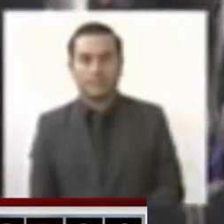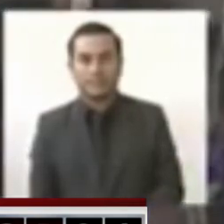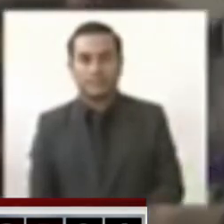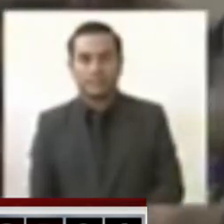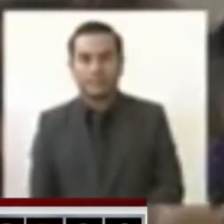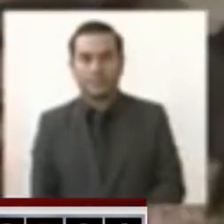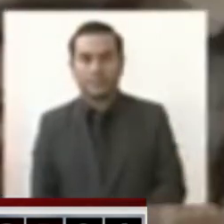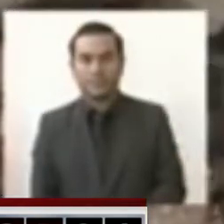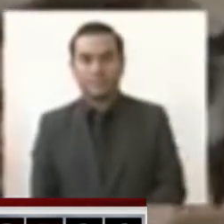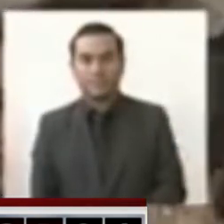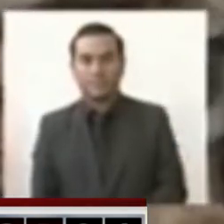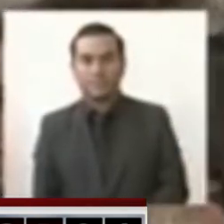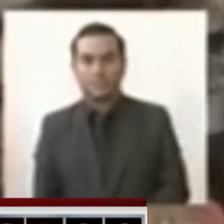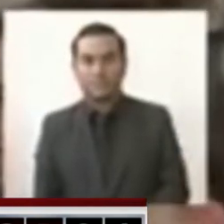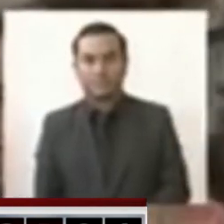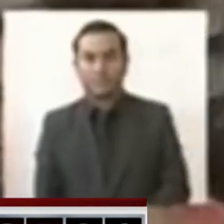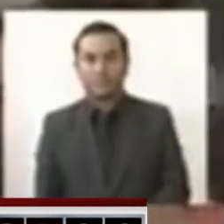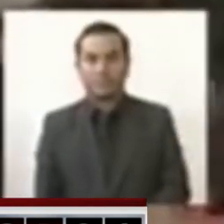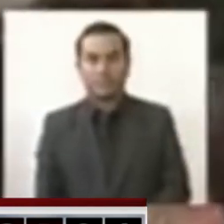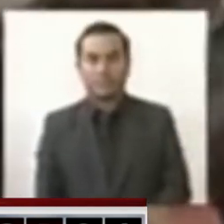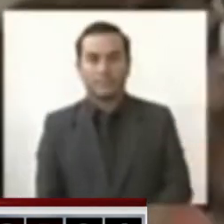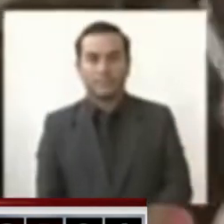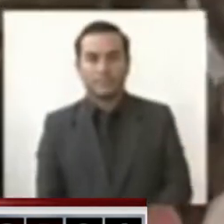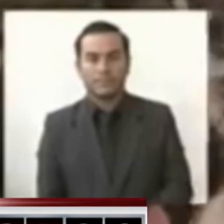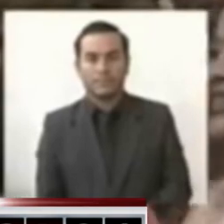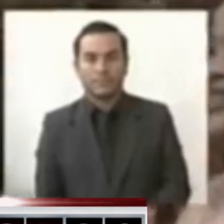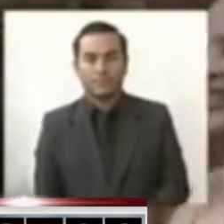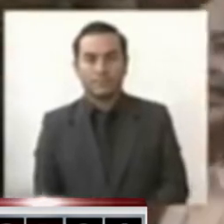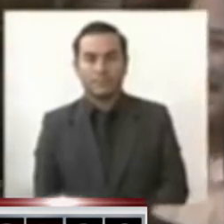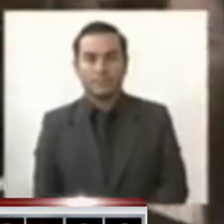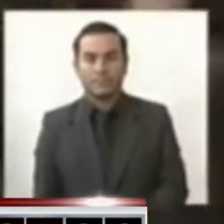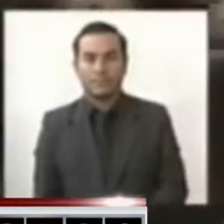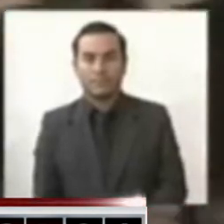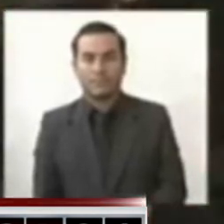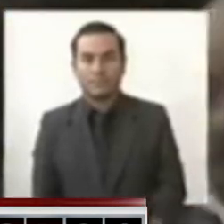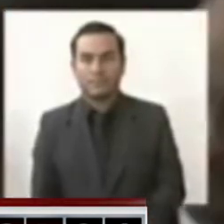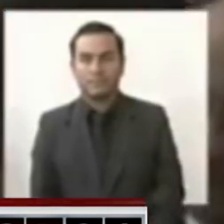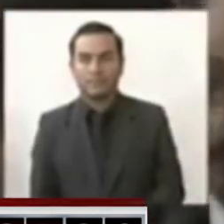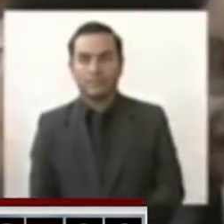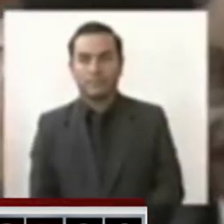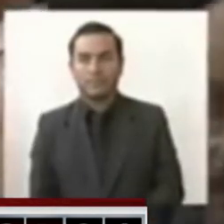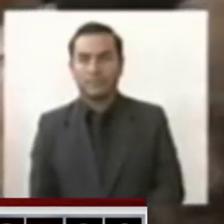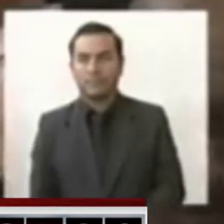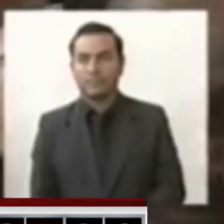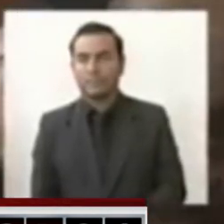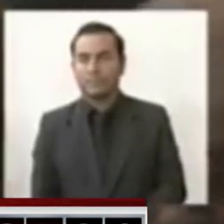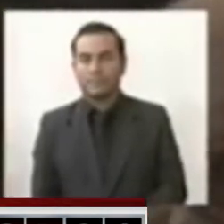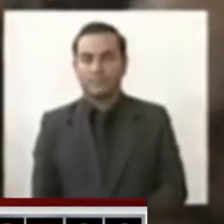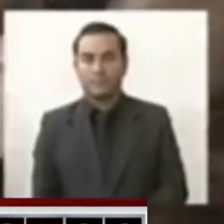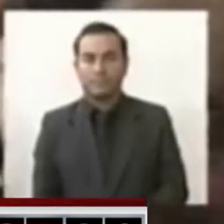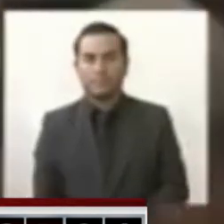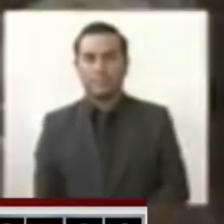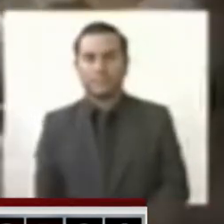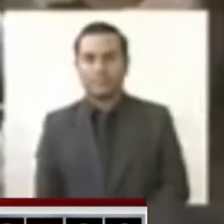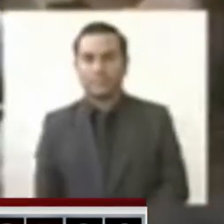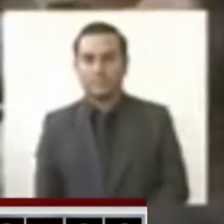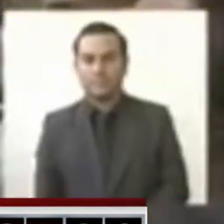la Constitución de la República Europea y otros organismos internacionales han